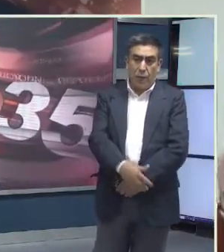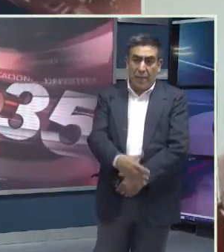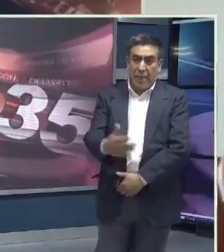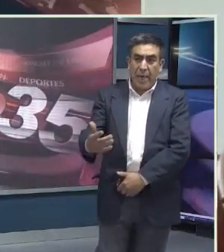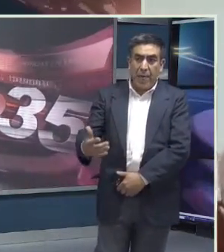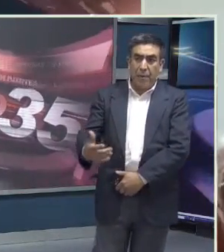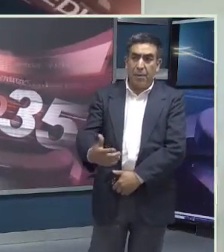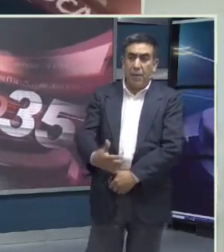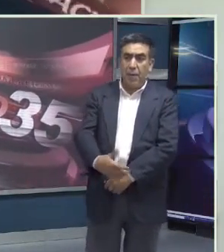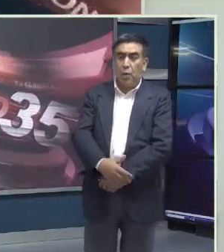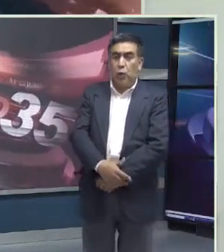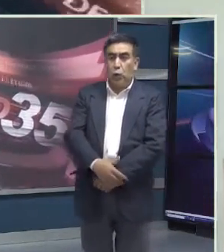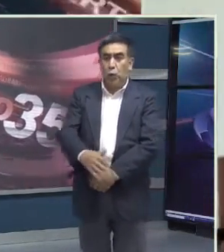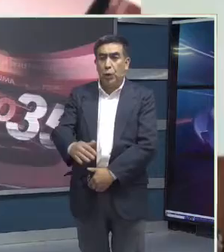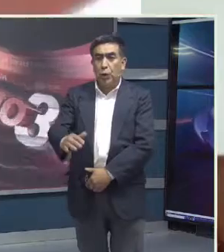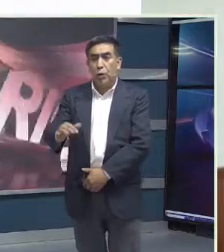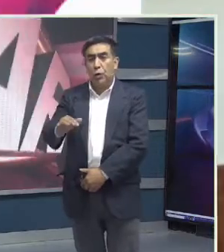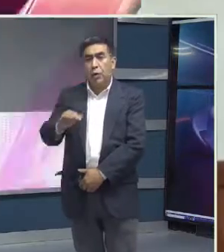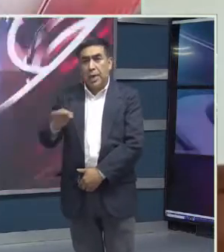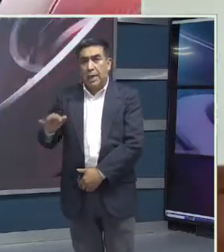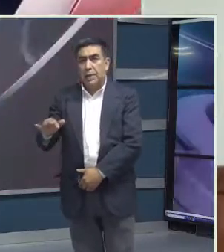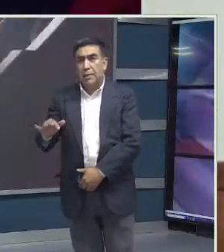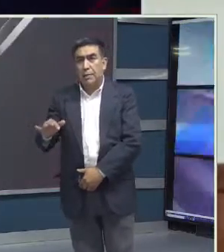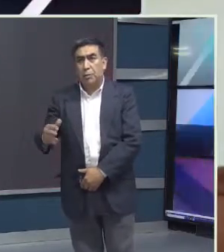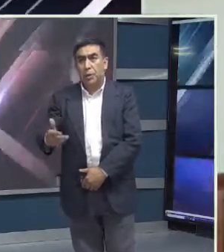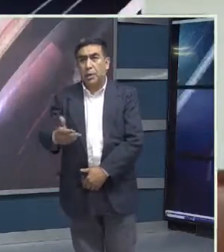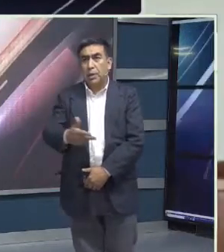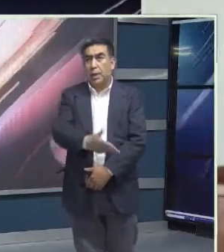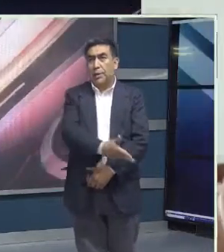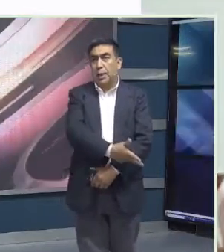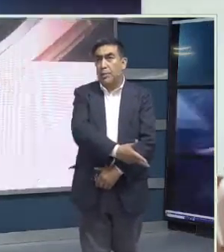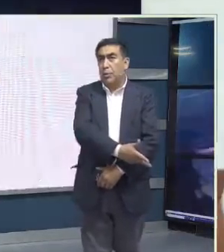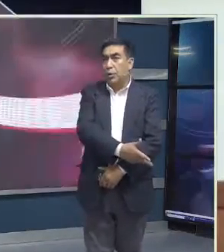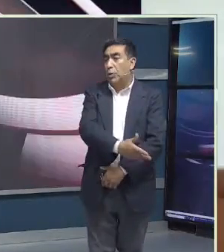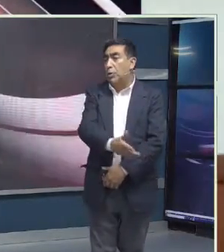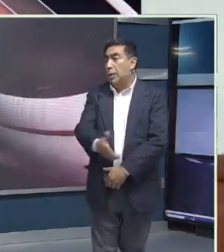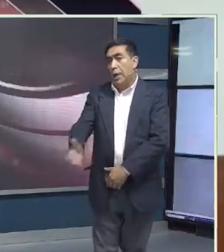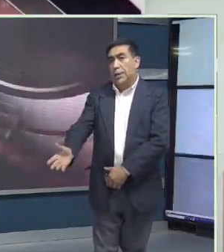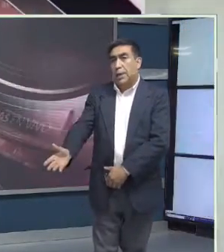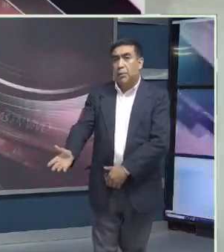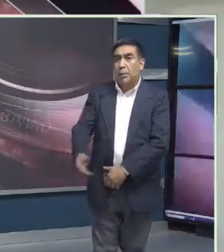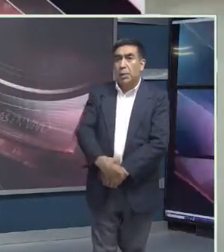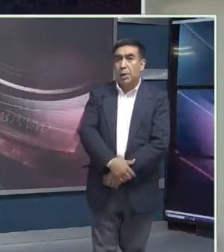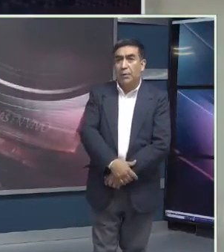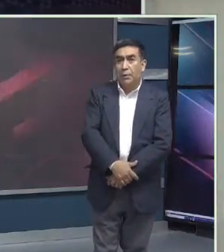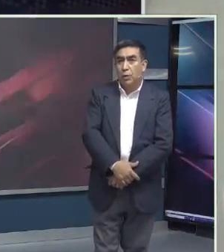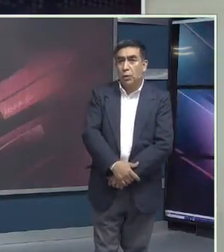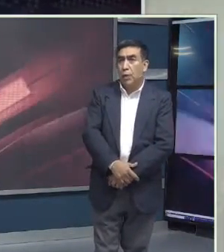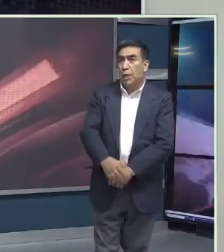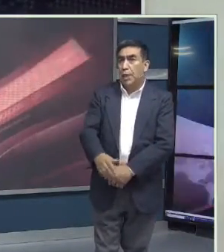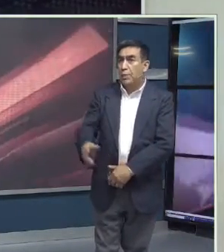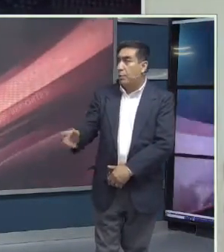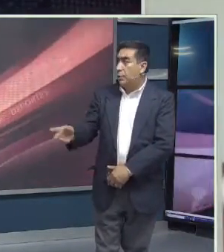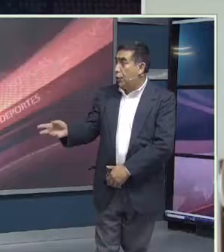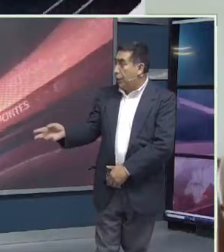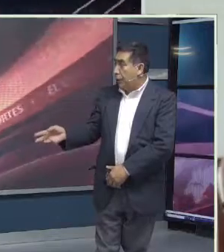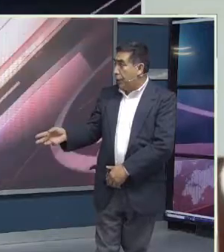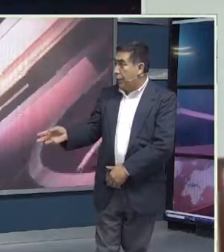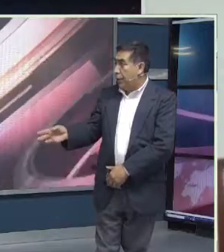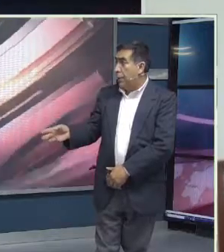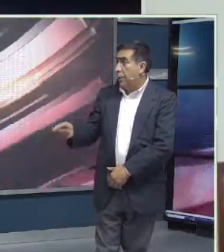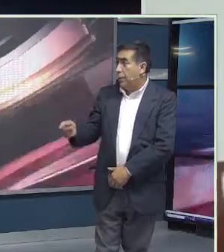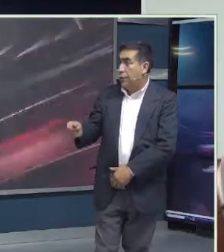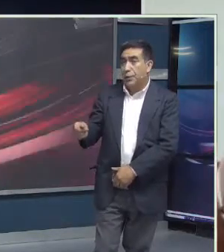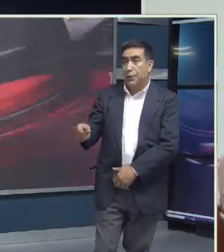o familiares, ¿va a tener algún número X? Porque hasta hace poquito, antes que volviéramos a la fase 1, eran 12